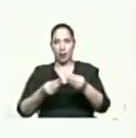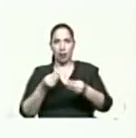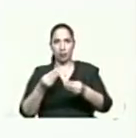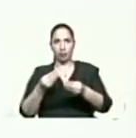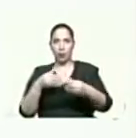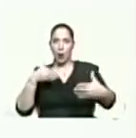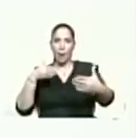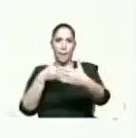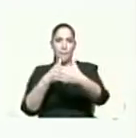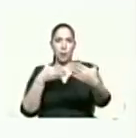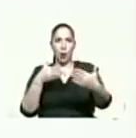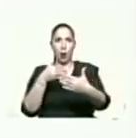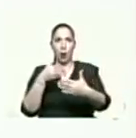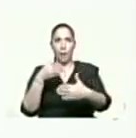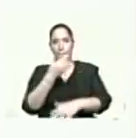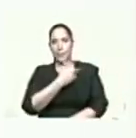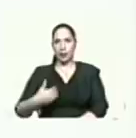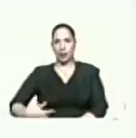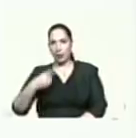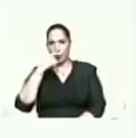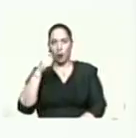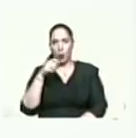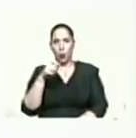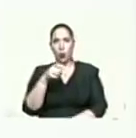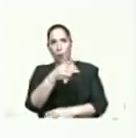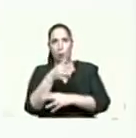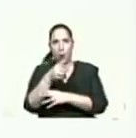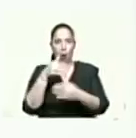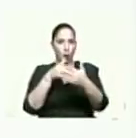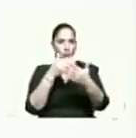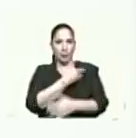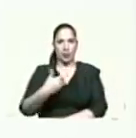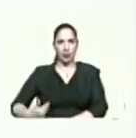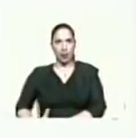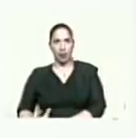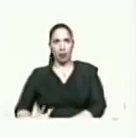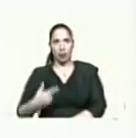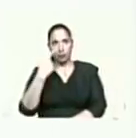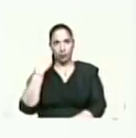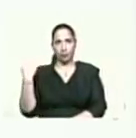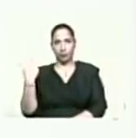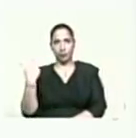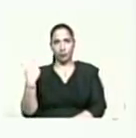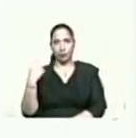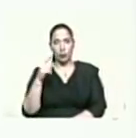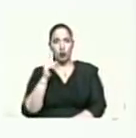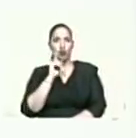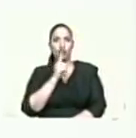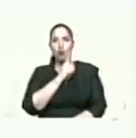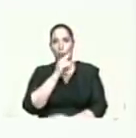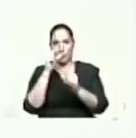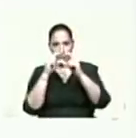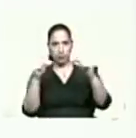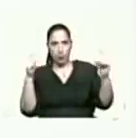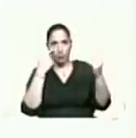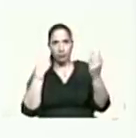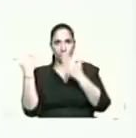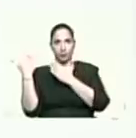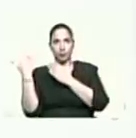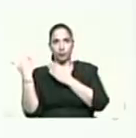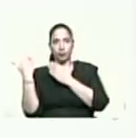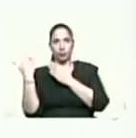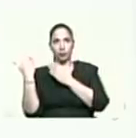el magnicidio contra el presidente Nicolás Maduro Moros. Osman Alexis Delgado Tabosky,